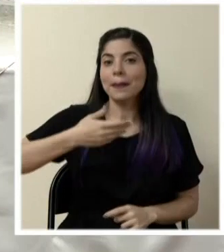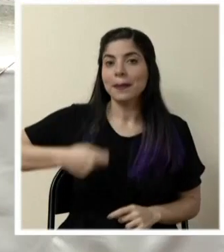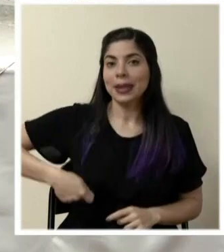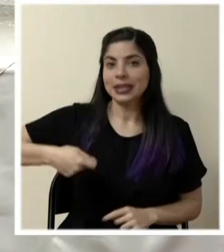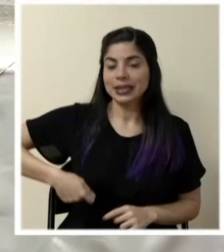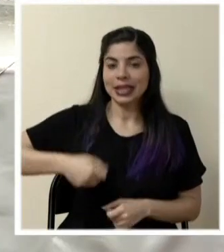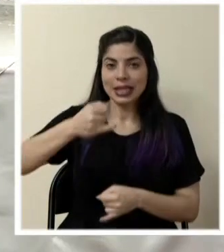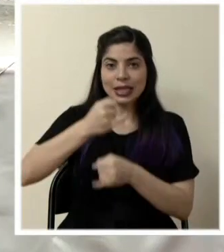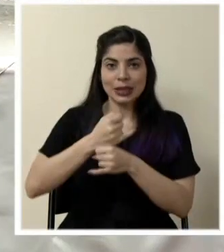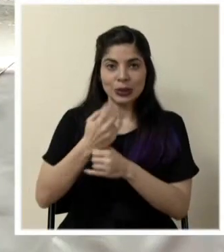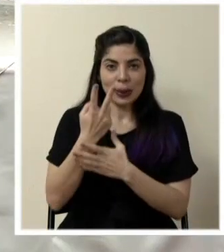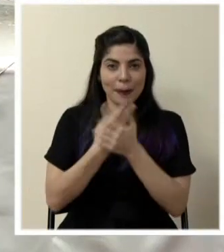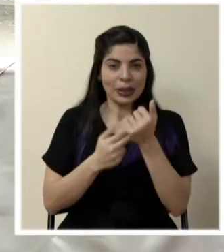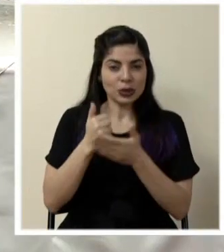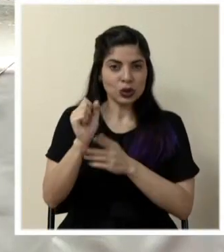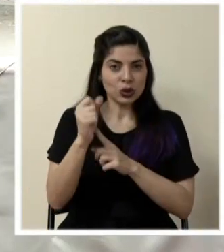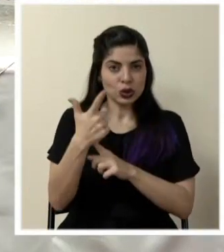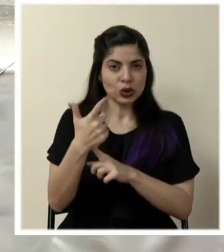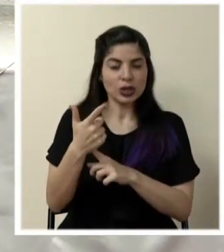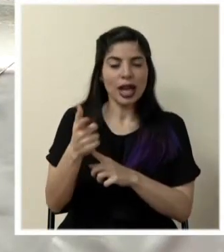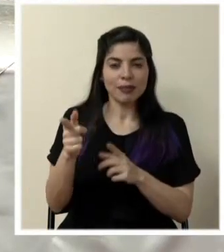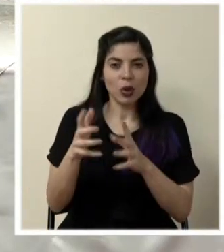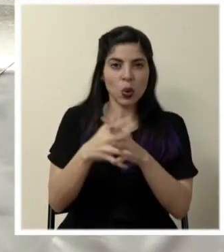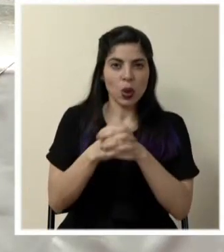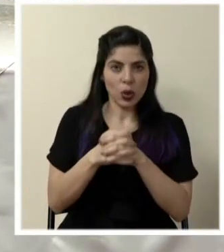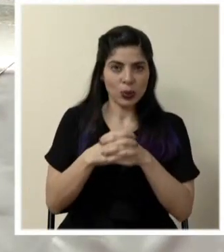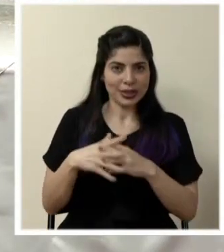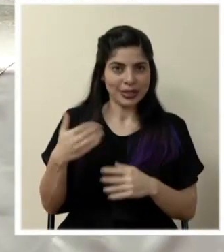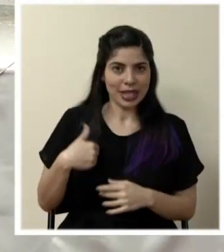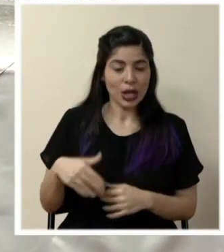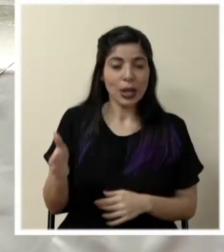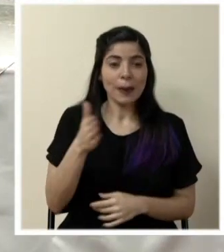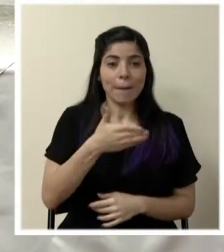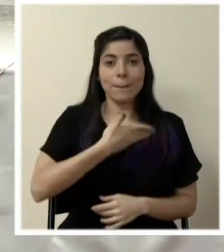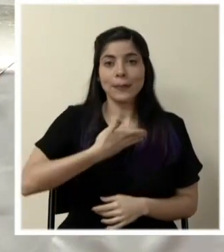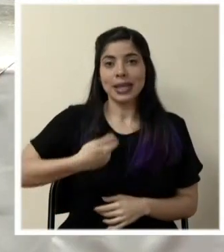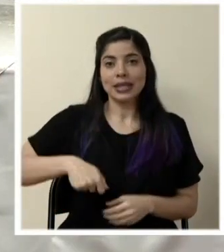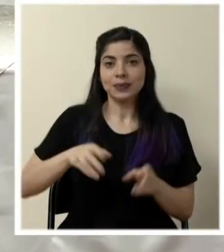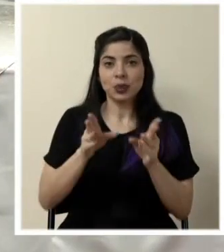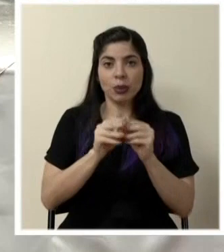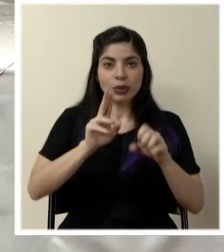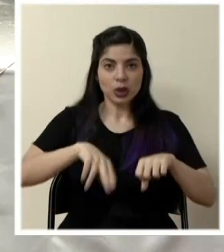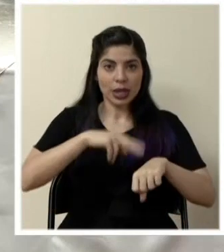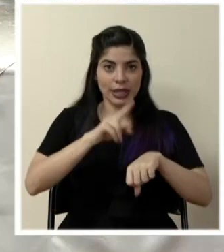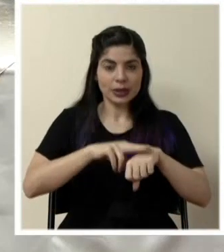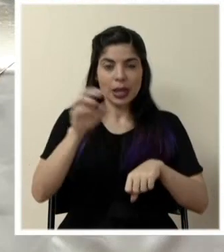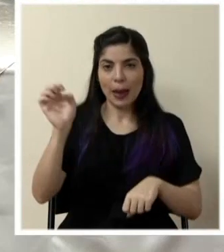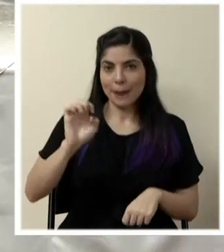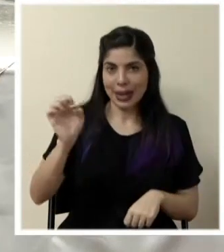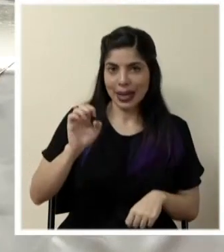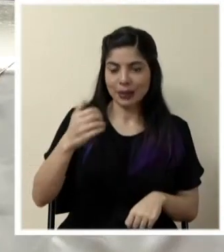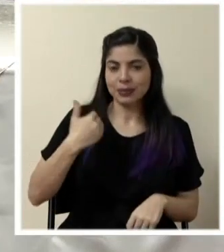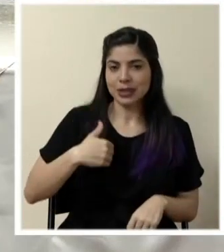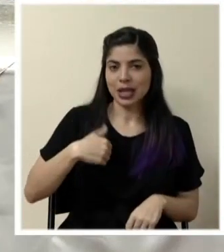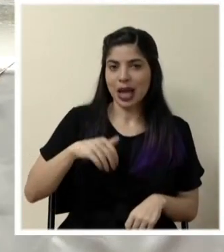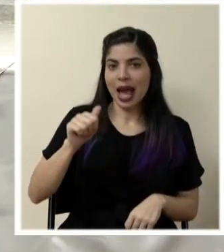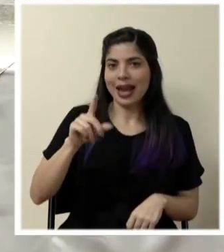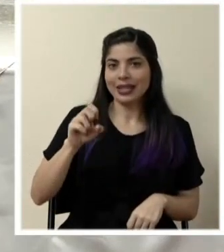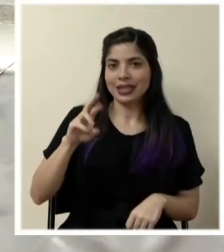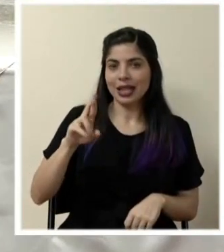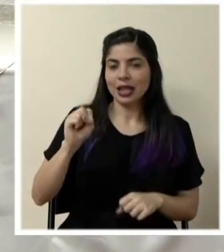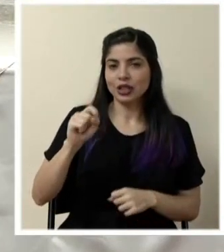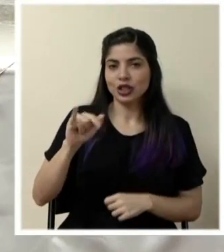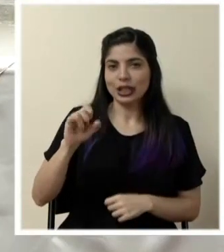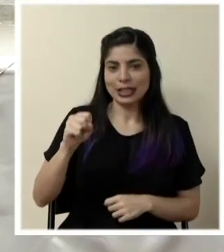del Instituto Mixto de Ayuda Social, el señor Juan Luis Bermúdez, y al presidente de la Comisión Nacional de Emergencias, el señor Alexander